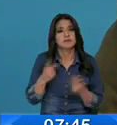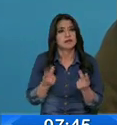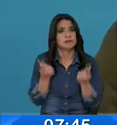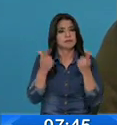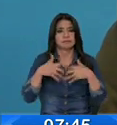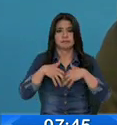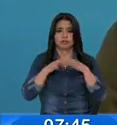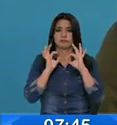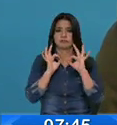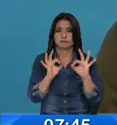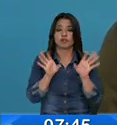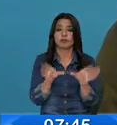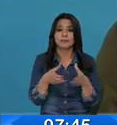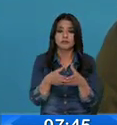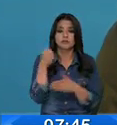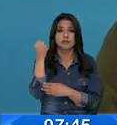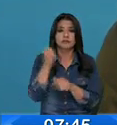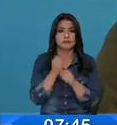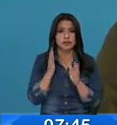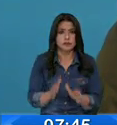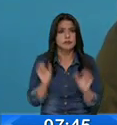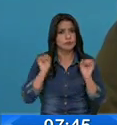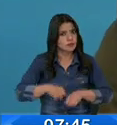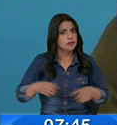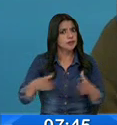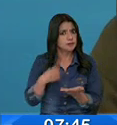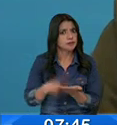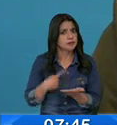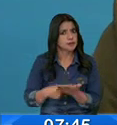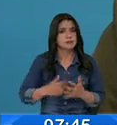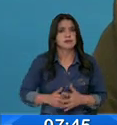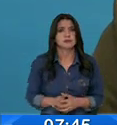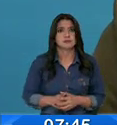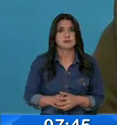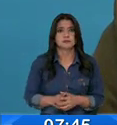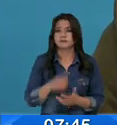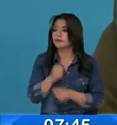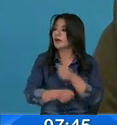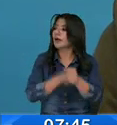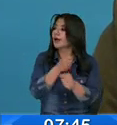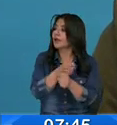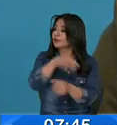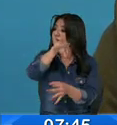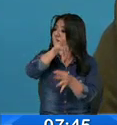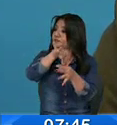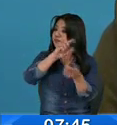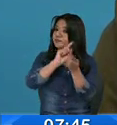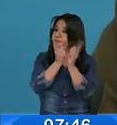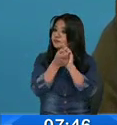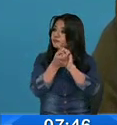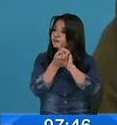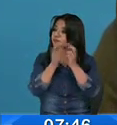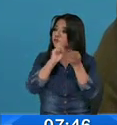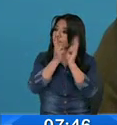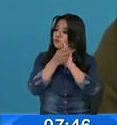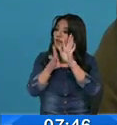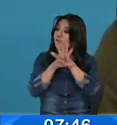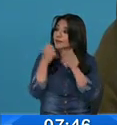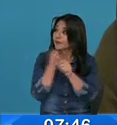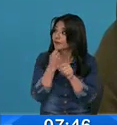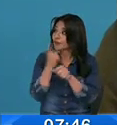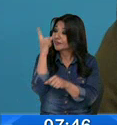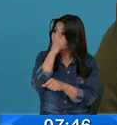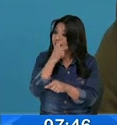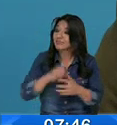la comisión de derechos de los trabajadores para realizar este tema ya año electoral no va a complicar la reforma laboral tan necesaria de